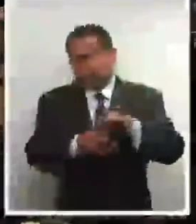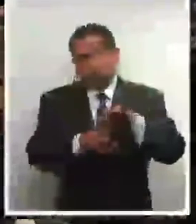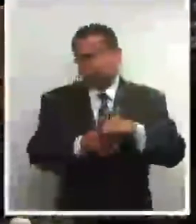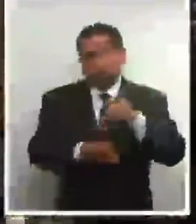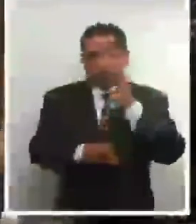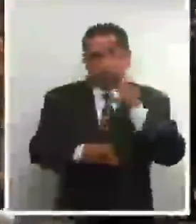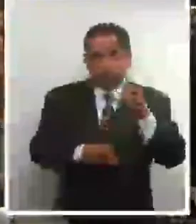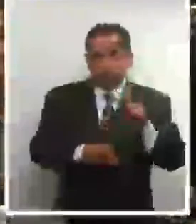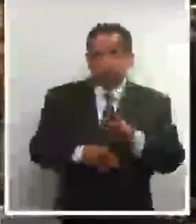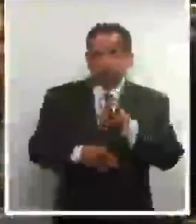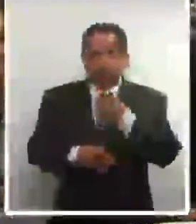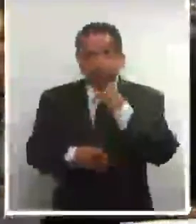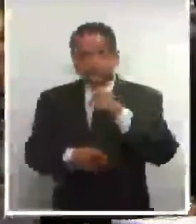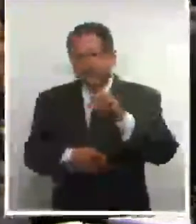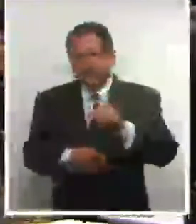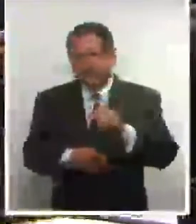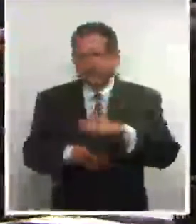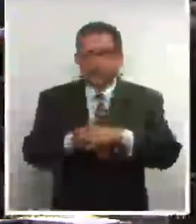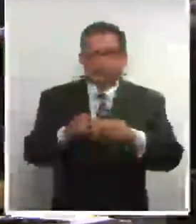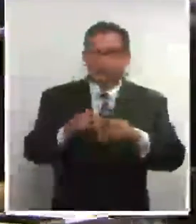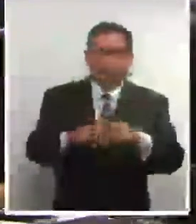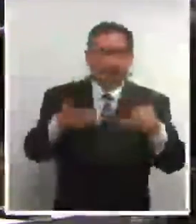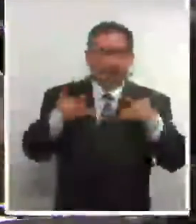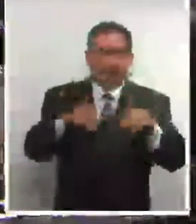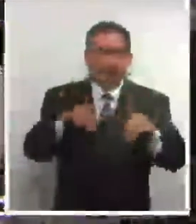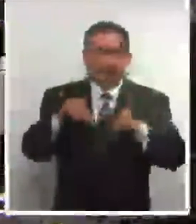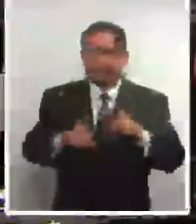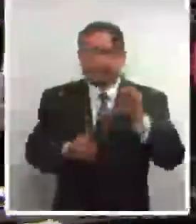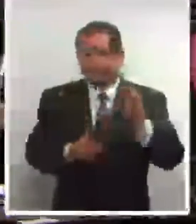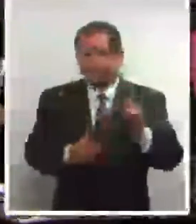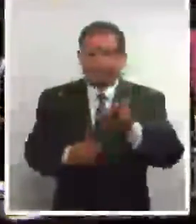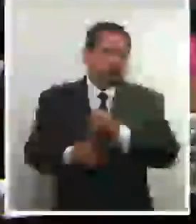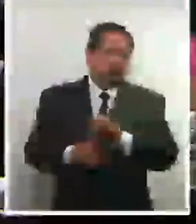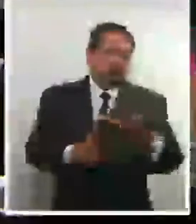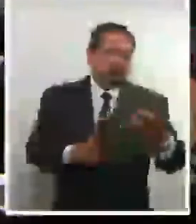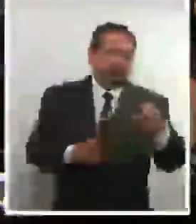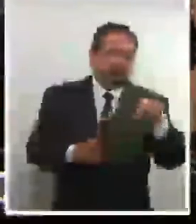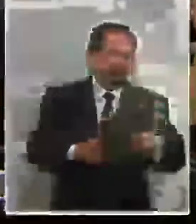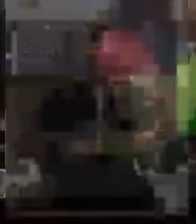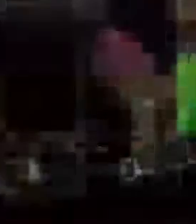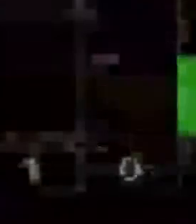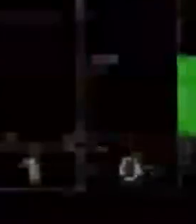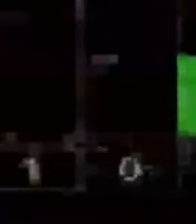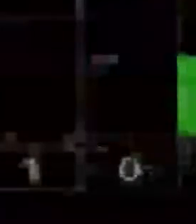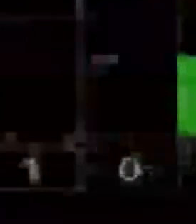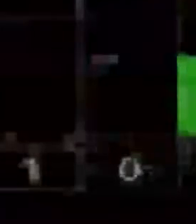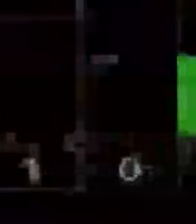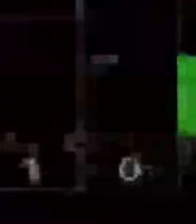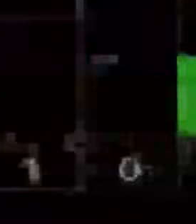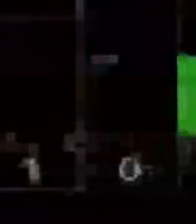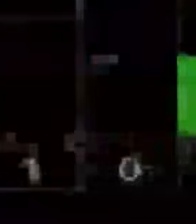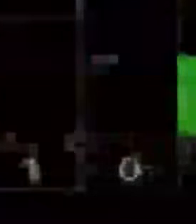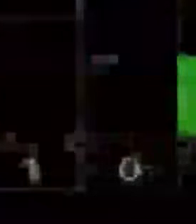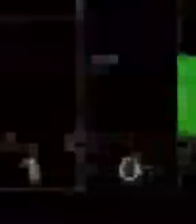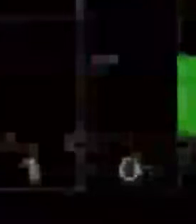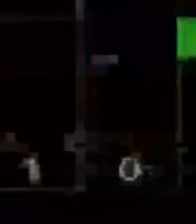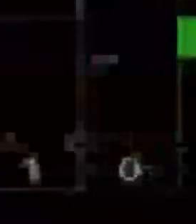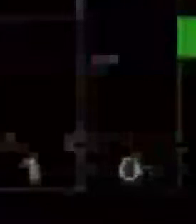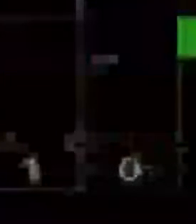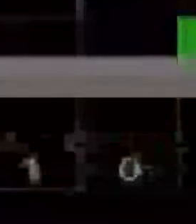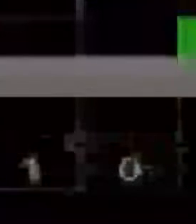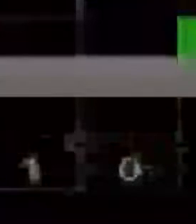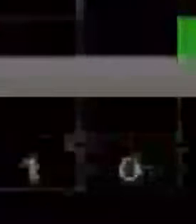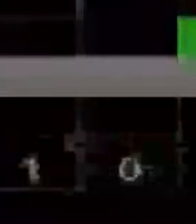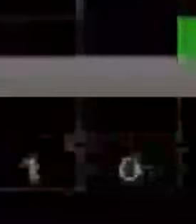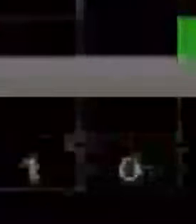favor, 1 voto en contra y 0 abstenciones por parte de los legisladores de esta Asamblea Constituyente de la Ciudad de México. Como